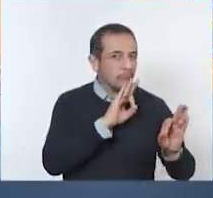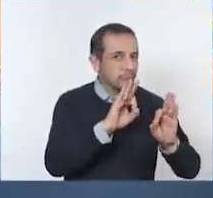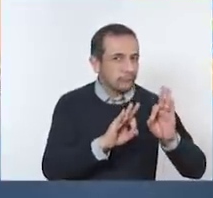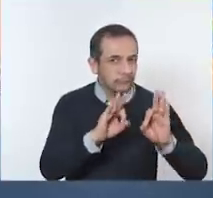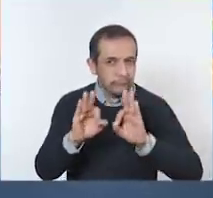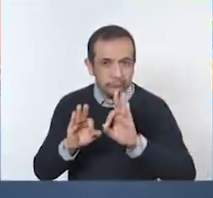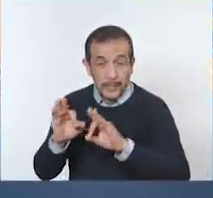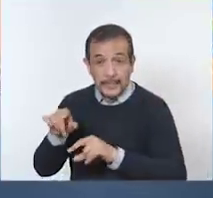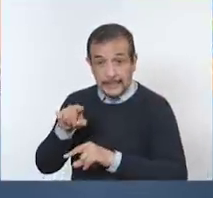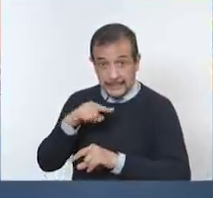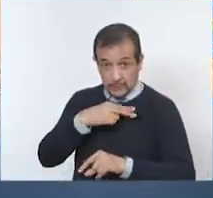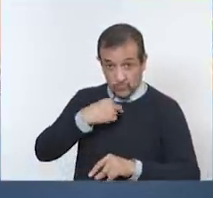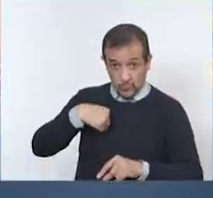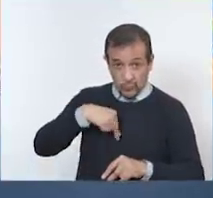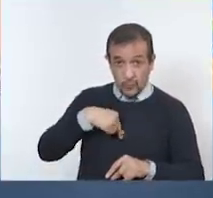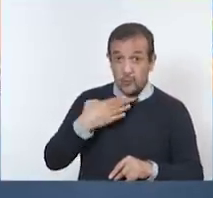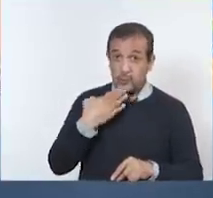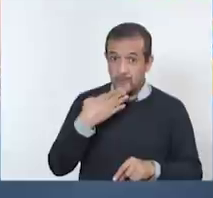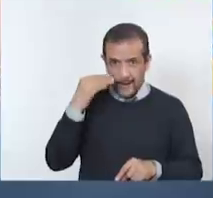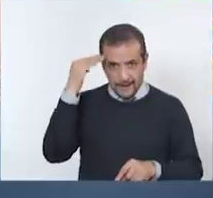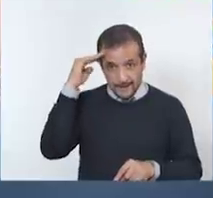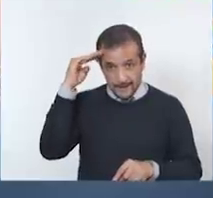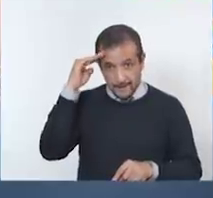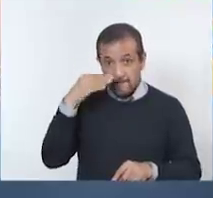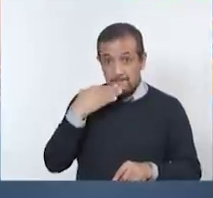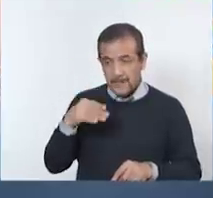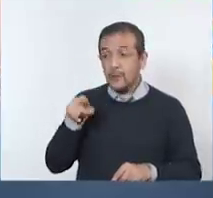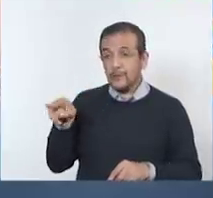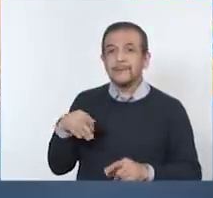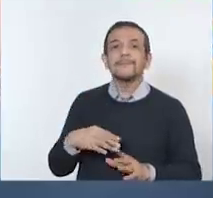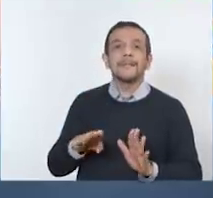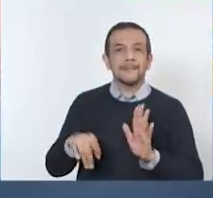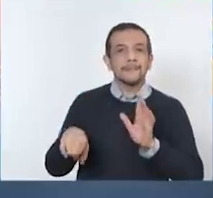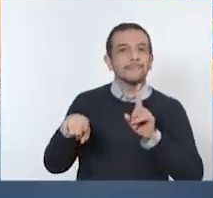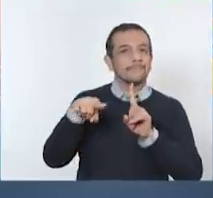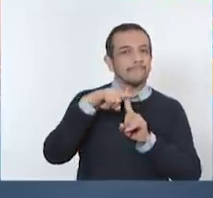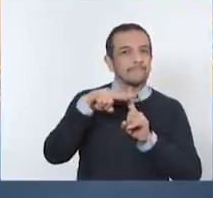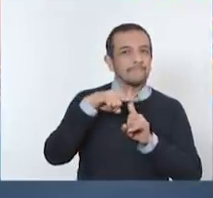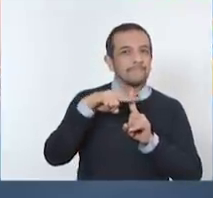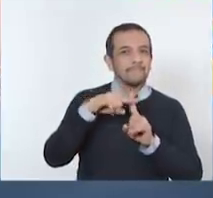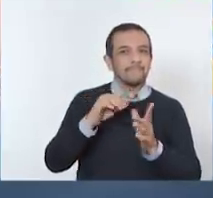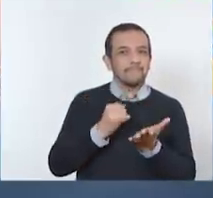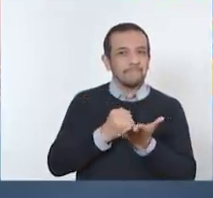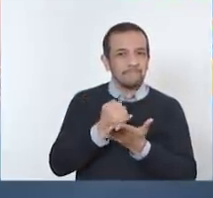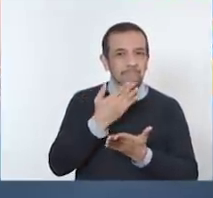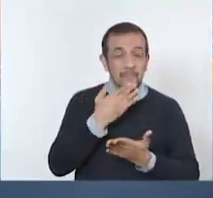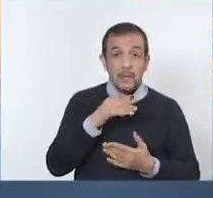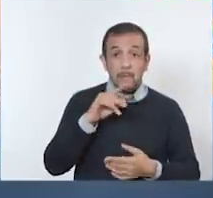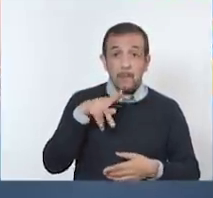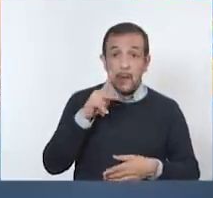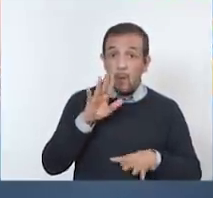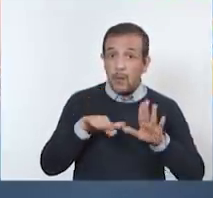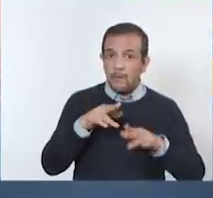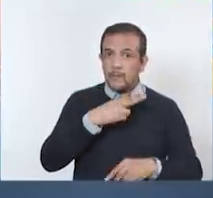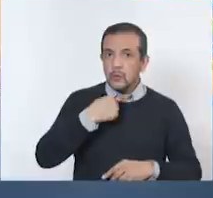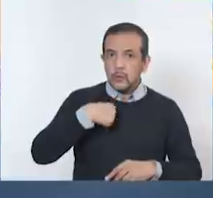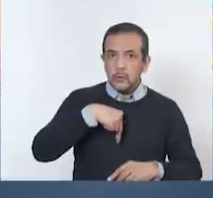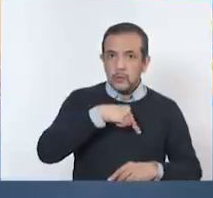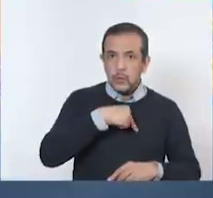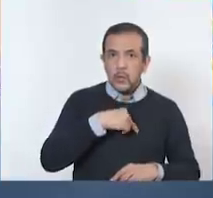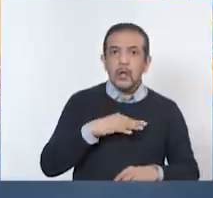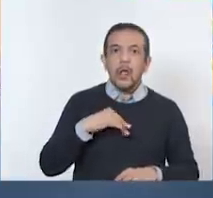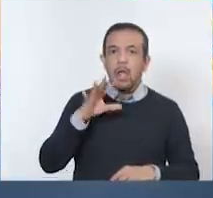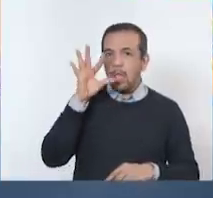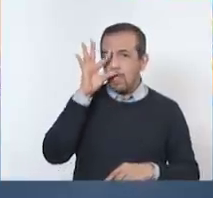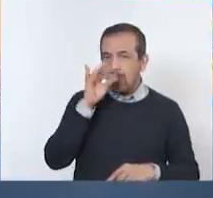consecuencias serán positivas. Pero si se toman decisiones cuyos resultados no son positivos, es importante ser responsables